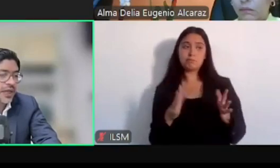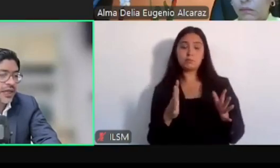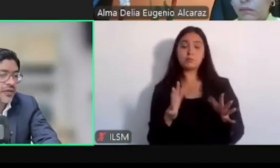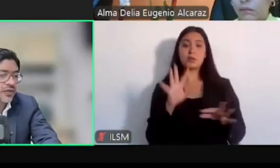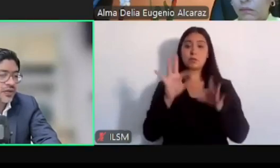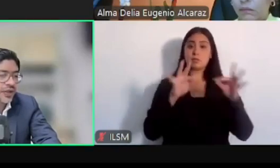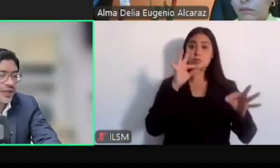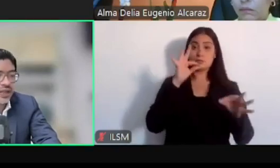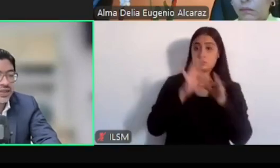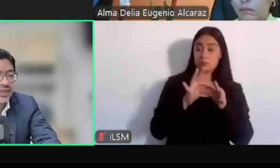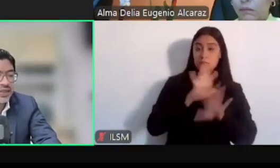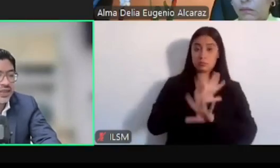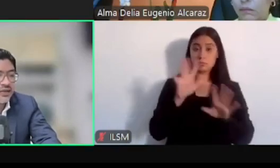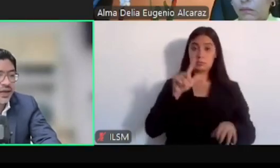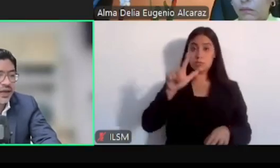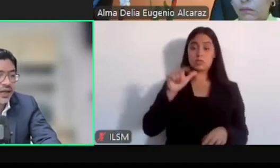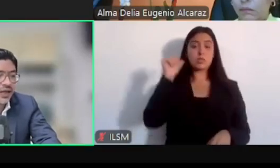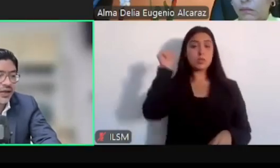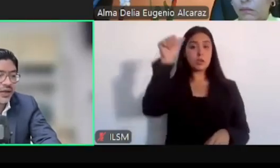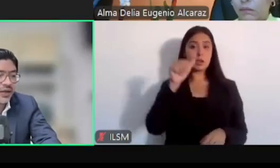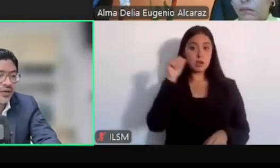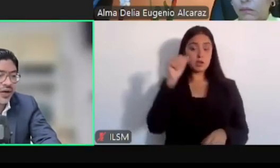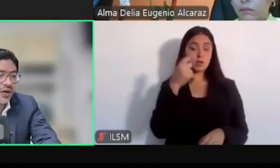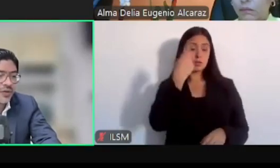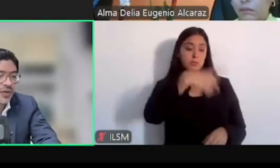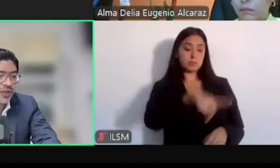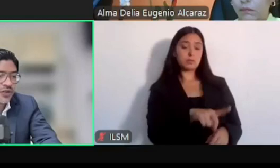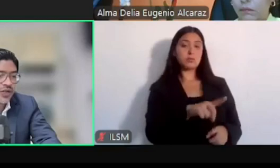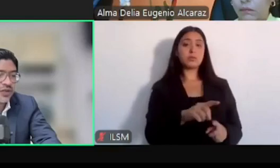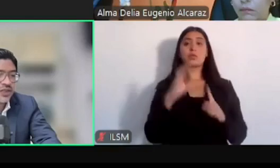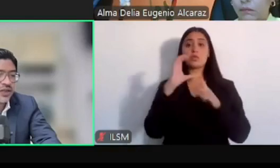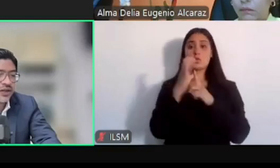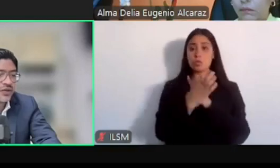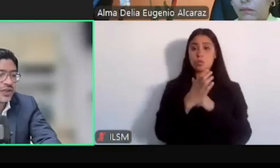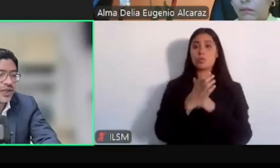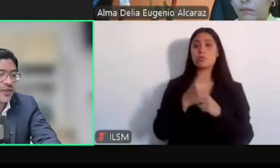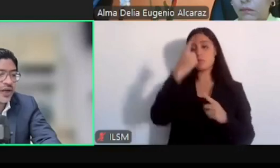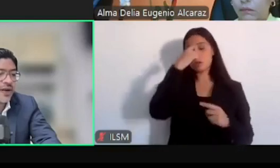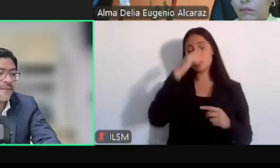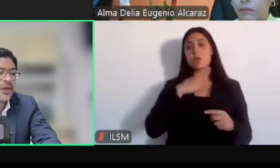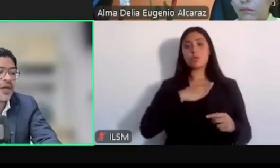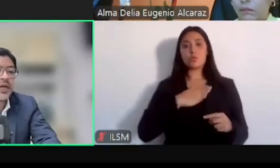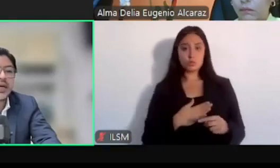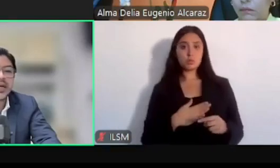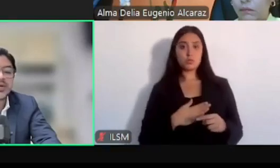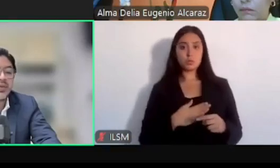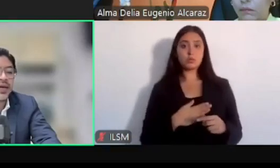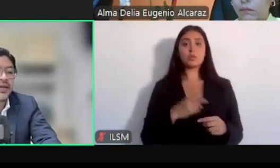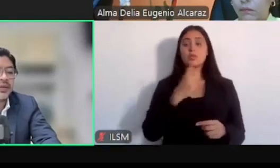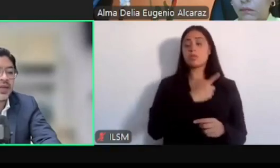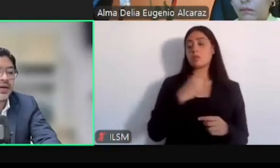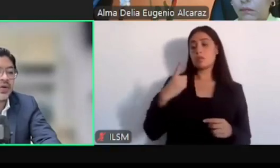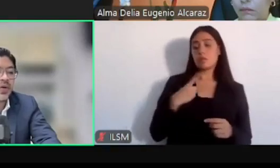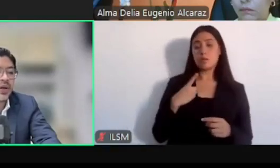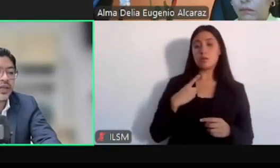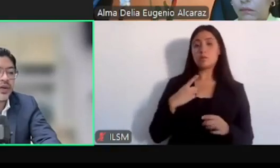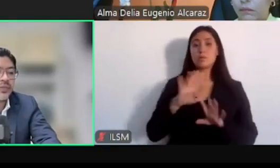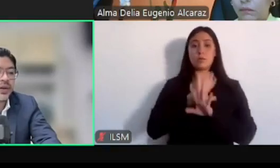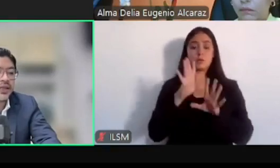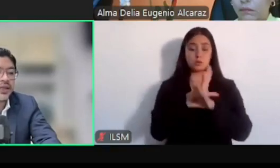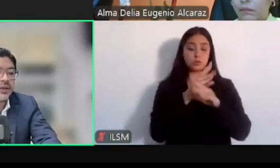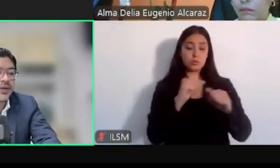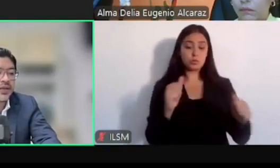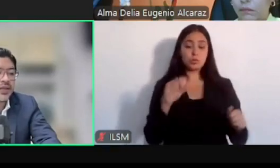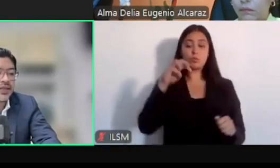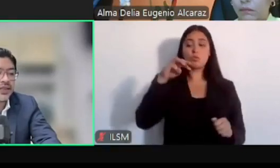cumplida la resolución dictada el 17 de abril en la que ordenó a la Comisión Nacional de honestidad y Justicia de morena resolver de manera congruente y